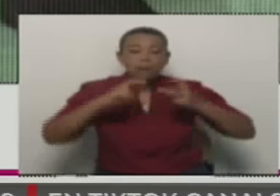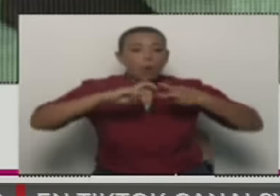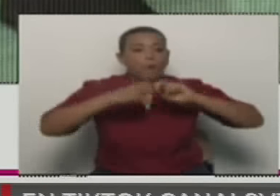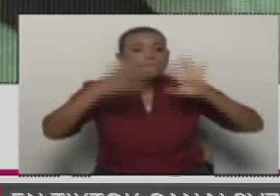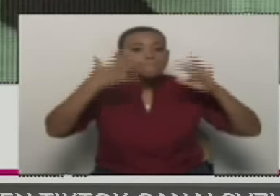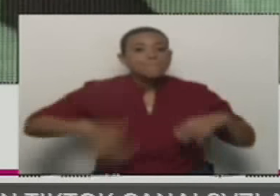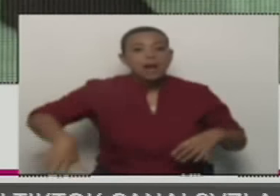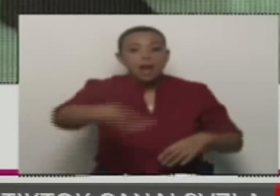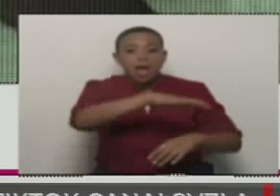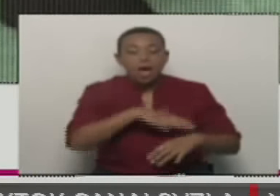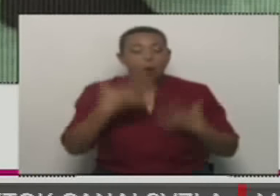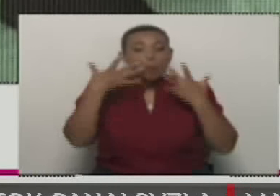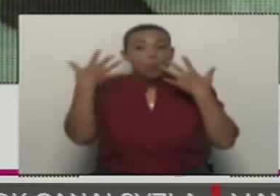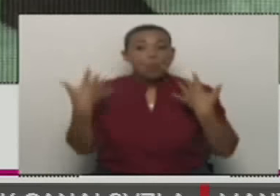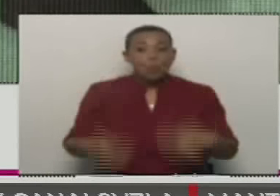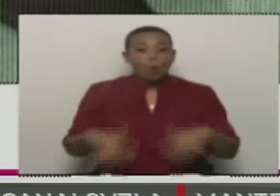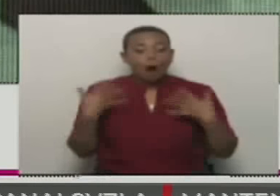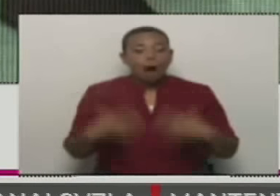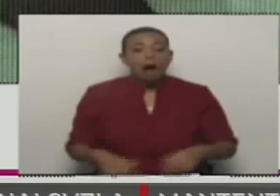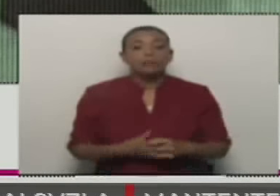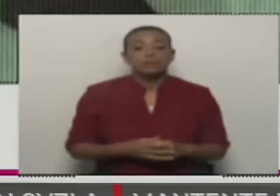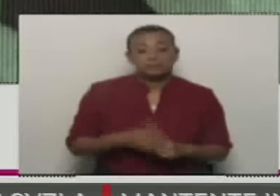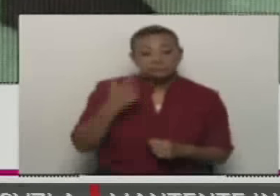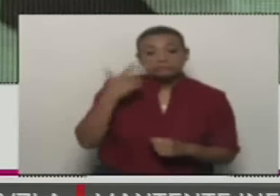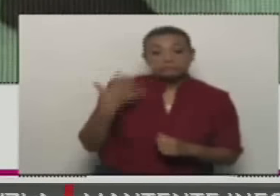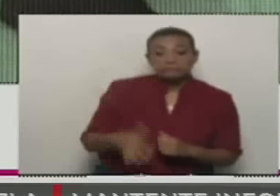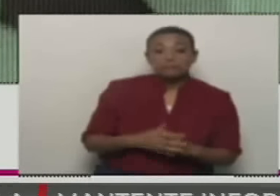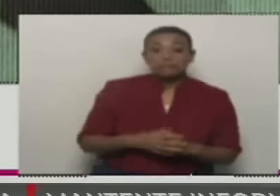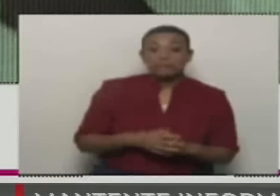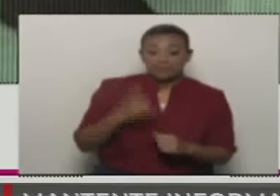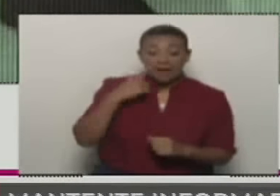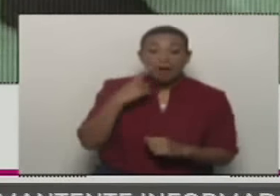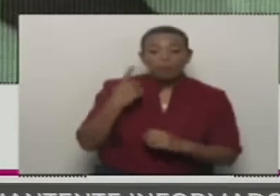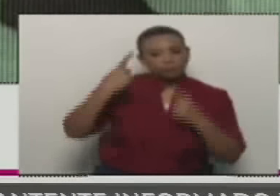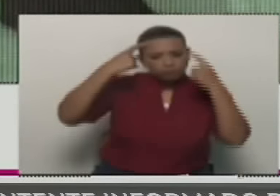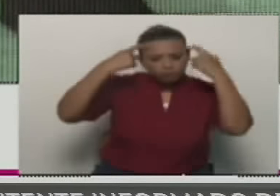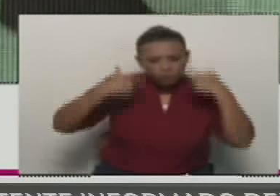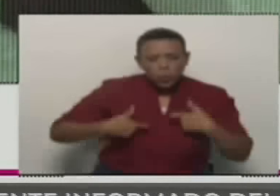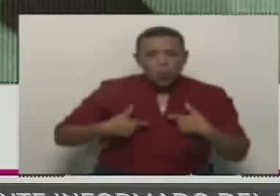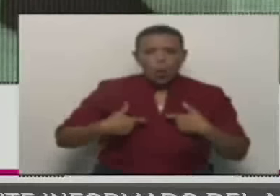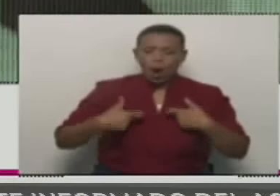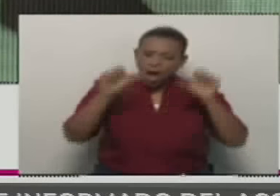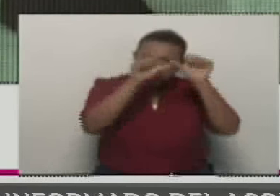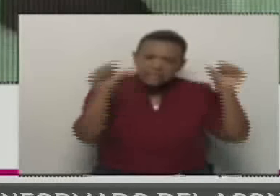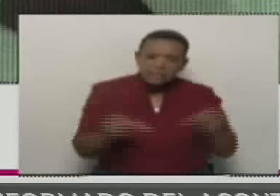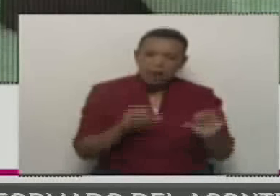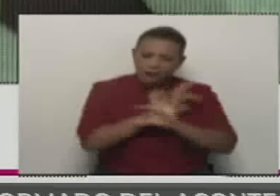haya conocido la humanidad. Y estamos obligados a buscar el sistema